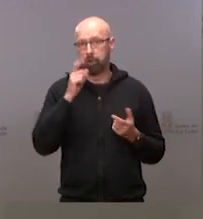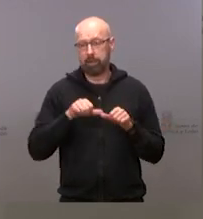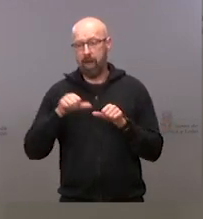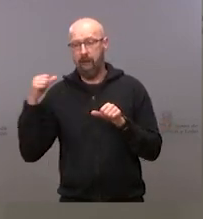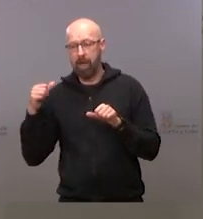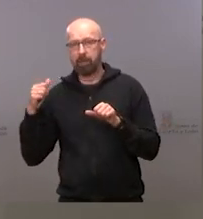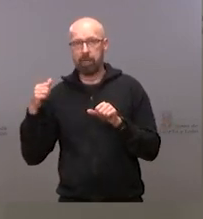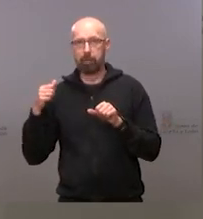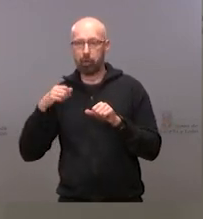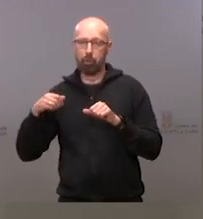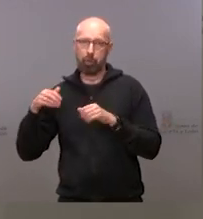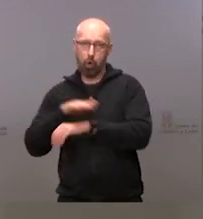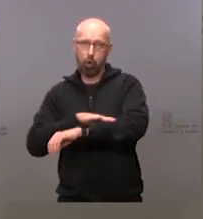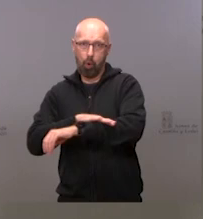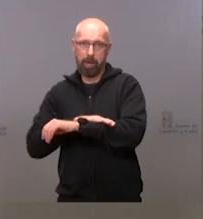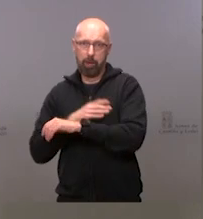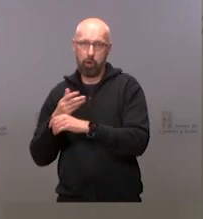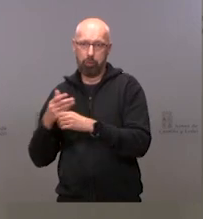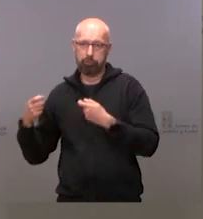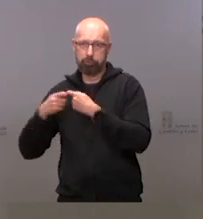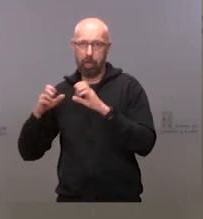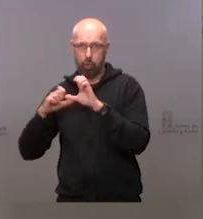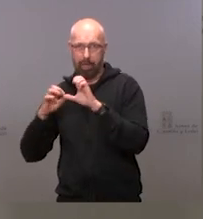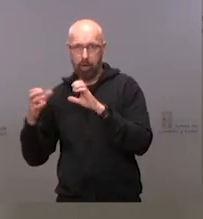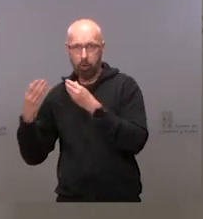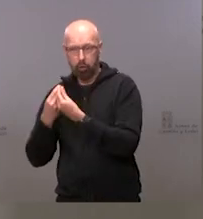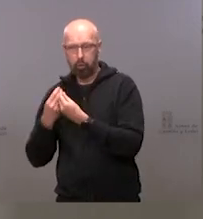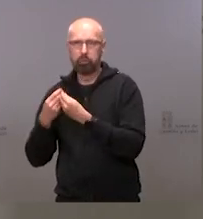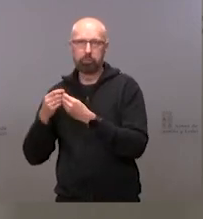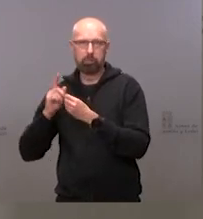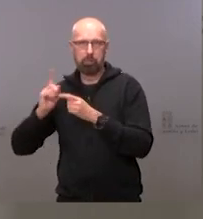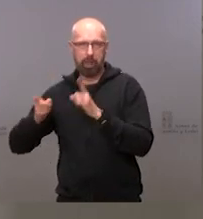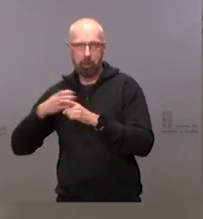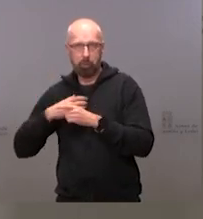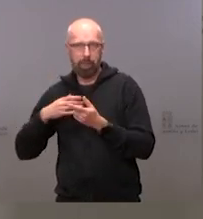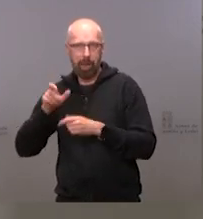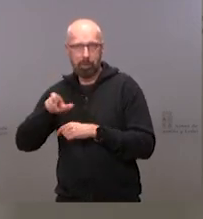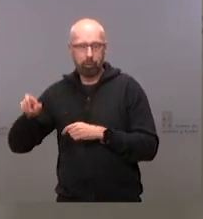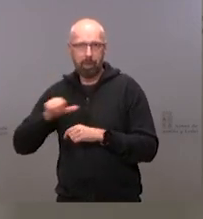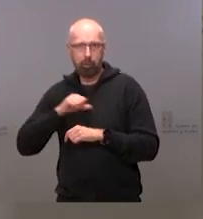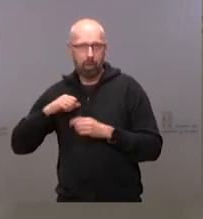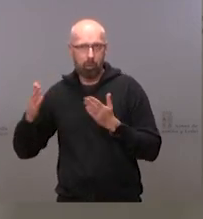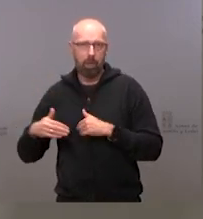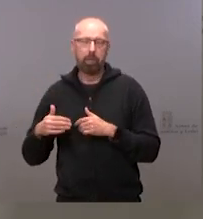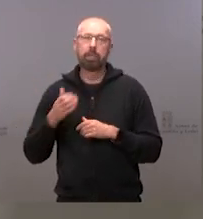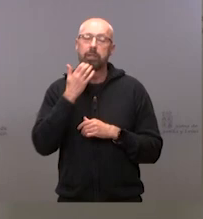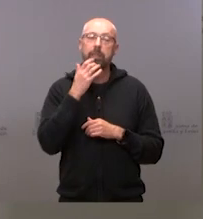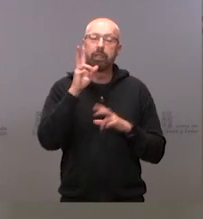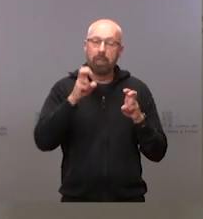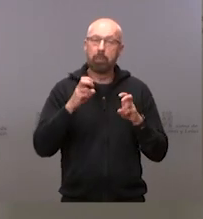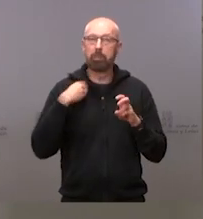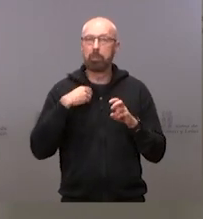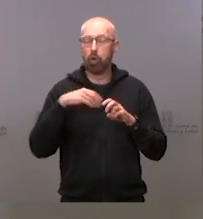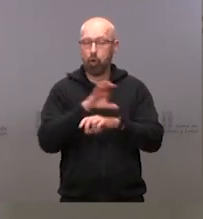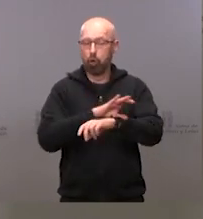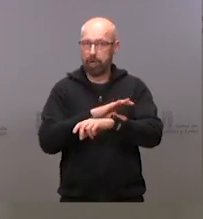preguntarle qué pruebas tiene de la supuesta tradición de ciudadanos porque el exvicepresidente sí que ha publicado conversaciones con el consejero de economía sobre las negociaciones